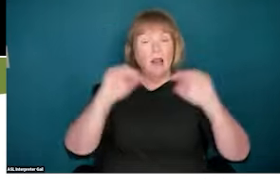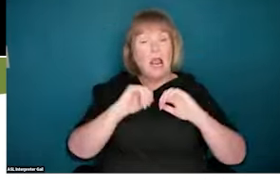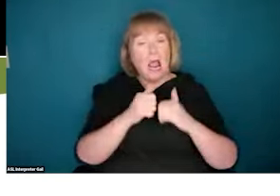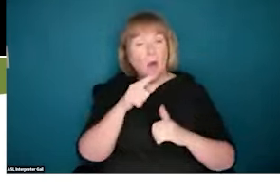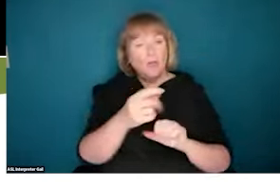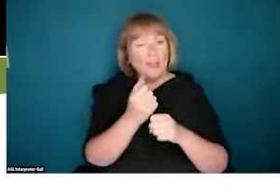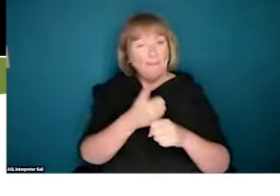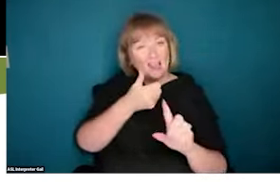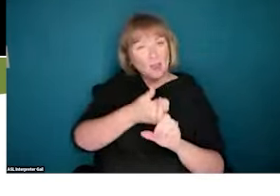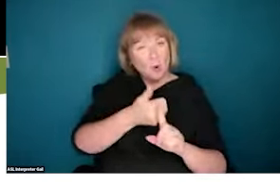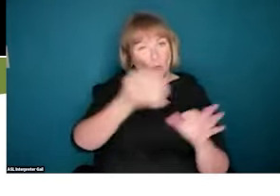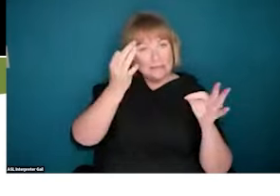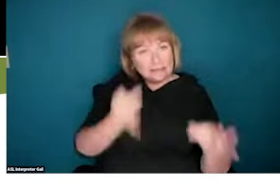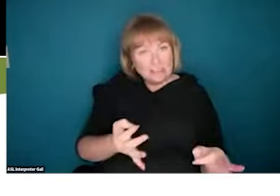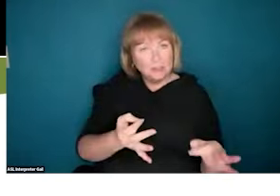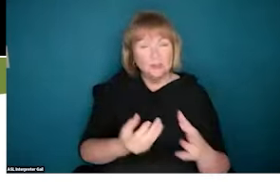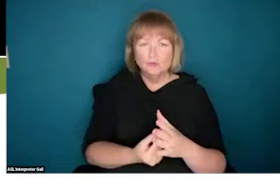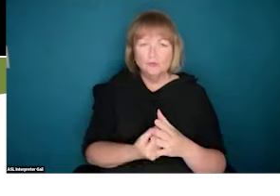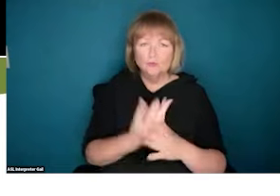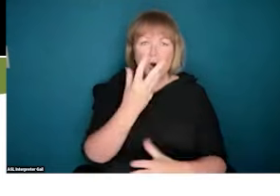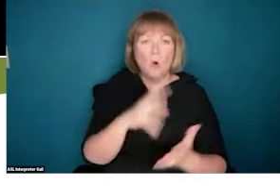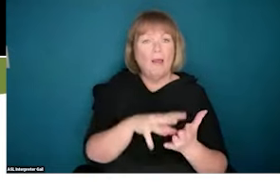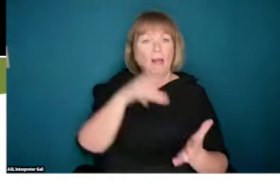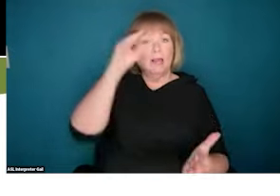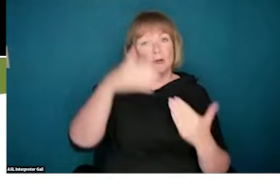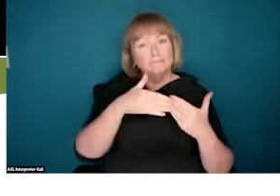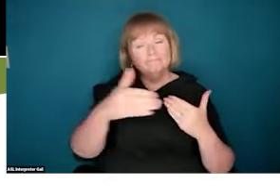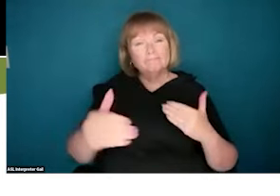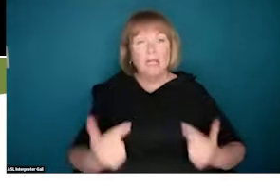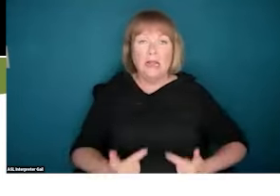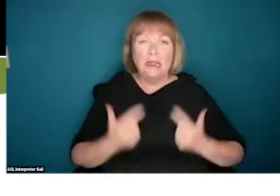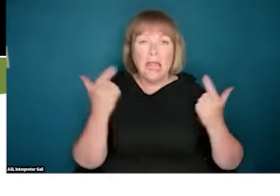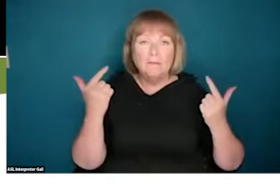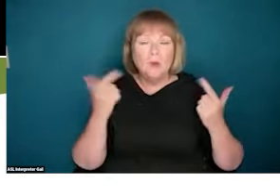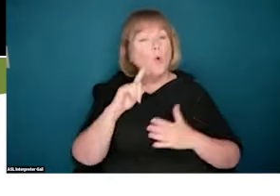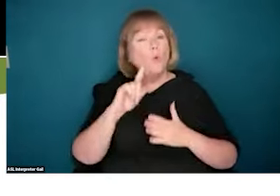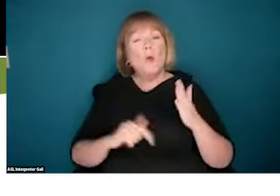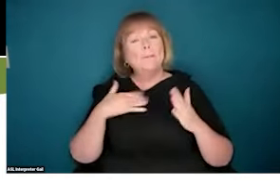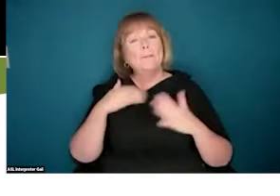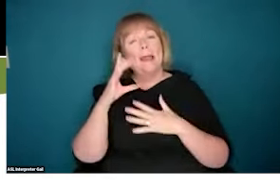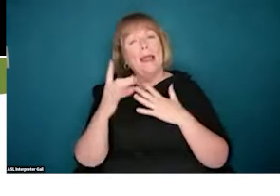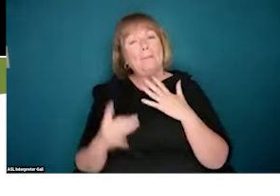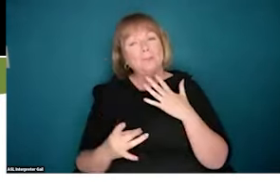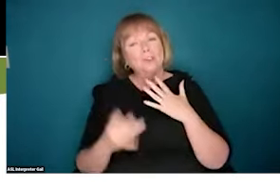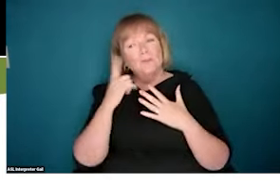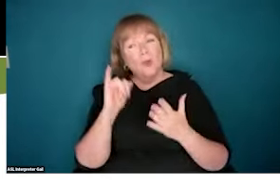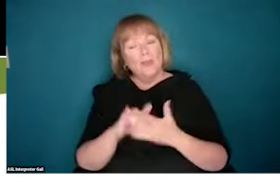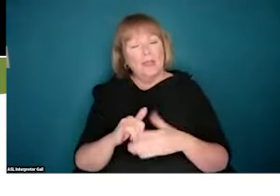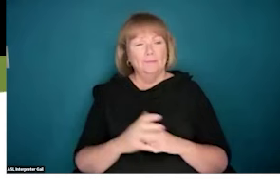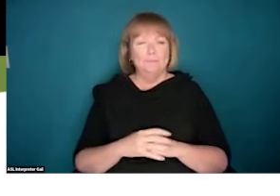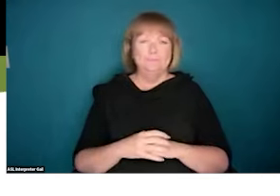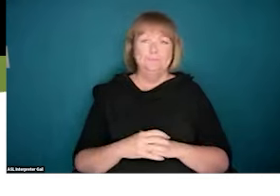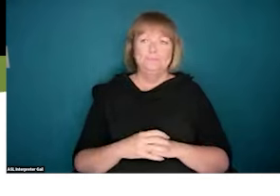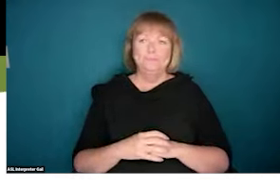de adolescente a adulto y cómo van a tomar estas decisiones y enfrentar su adultez de aquí en adelante?